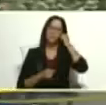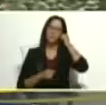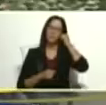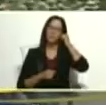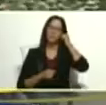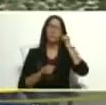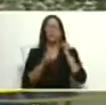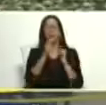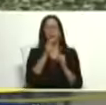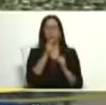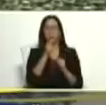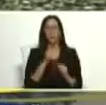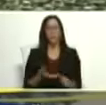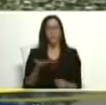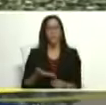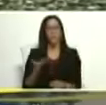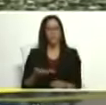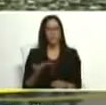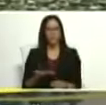Preguntas muy oportunas